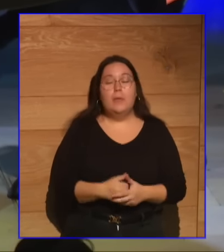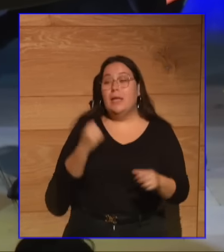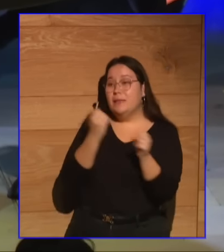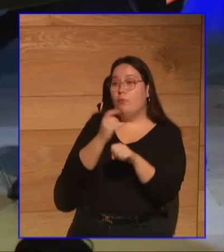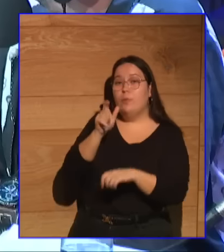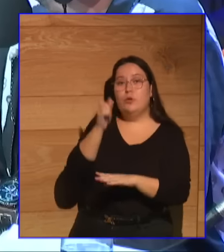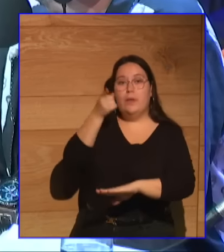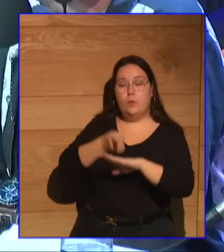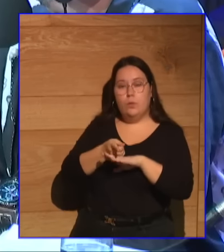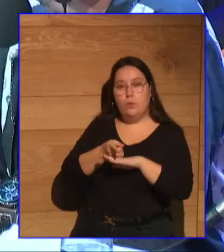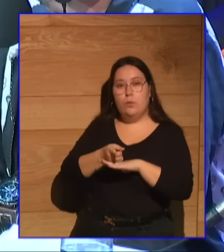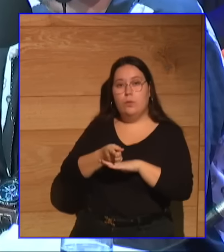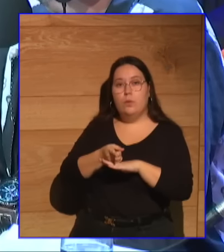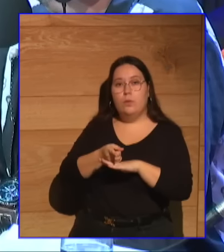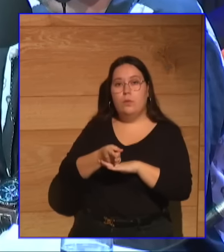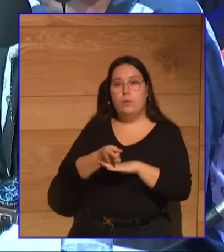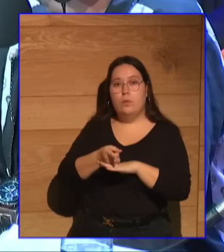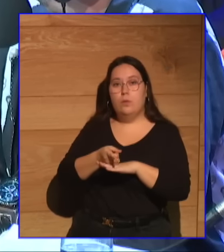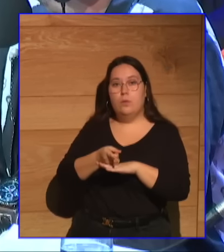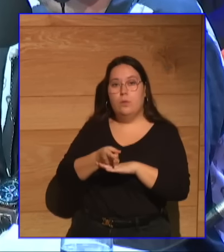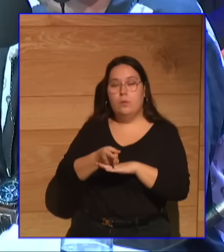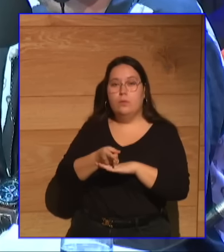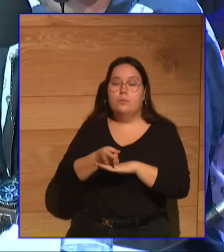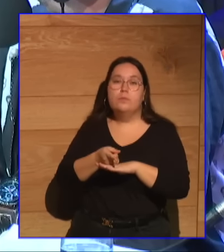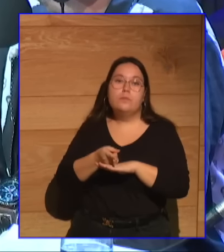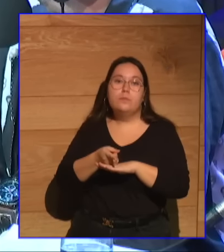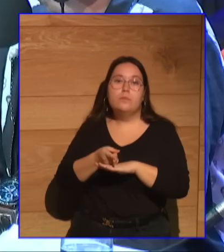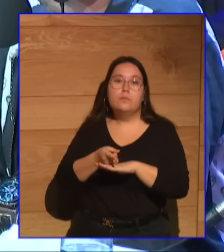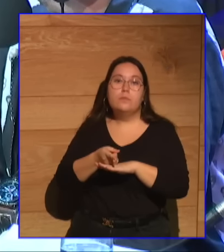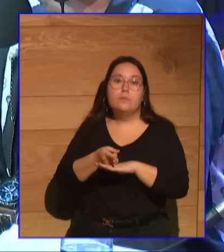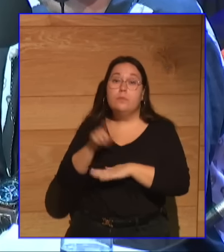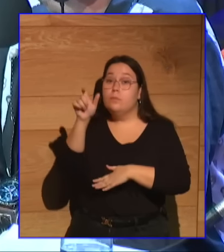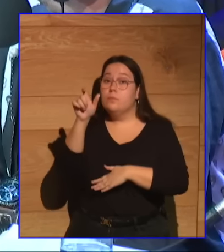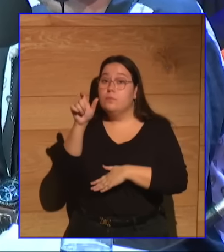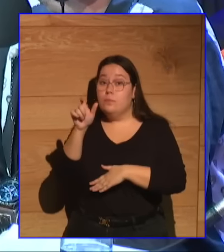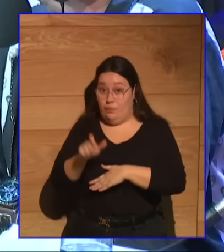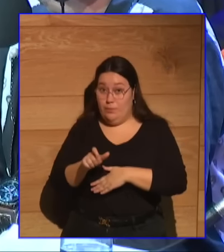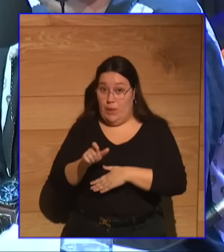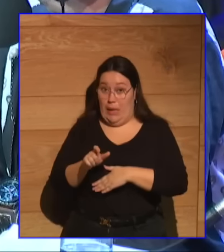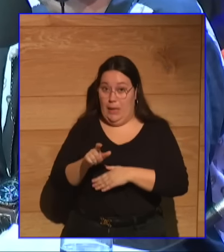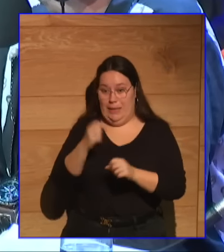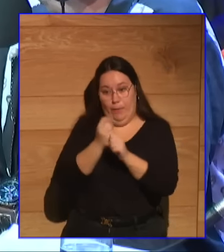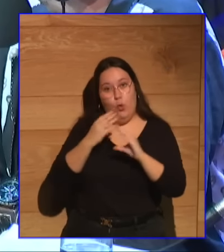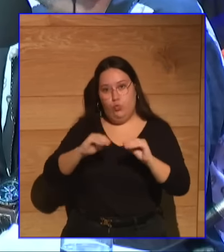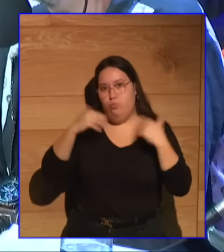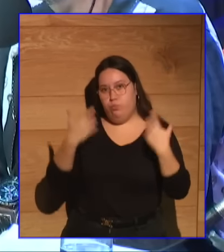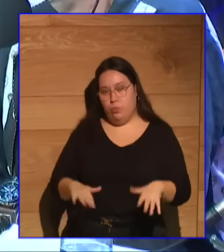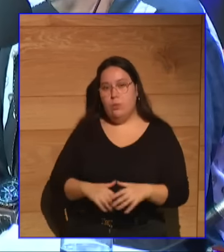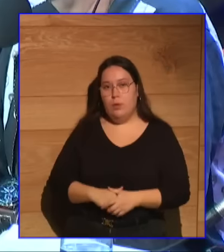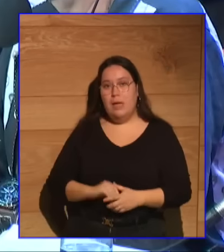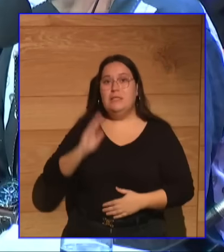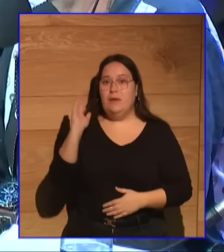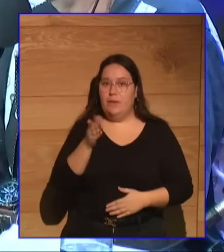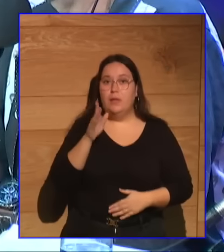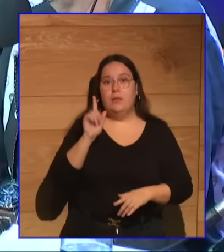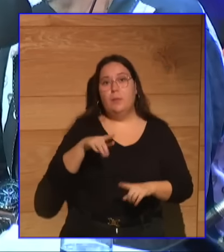un director tiene que sobrevolarlo todo y cómo la obra de un genio de esta magnitud se ve afectada también